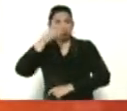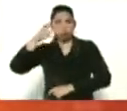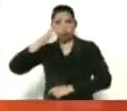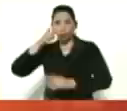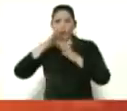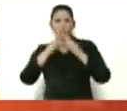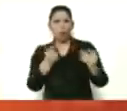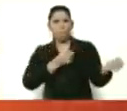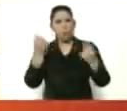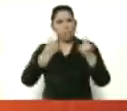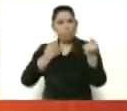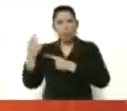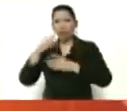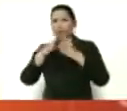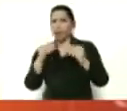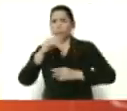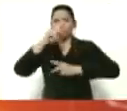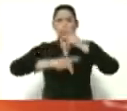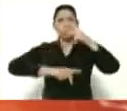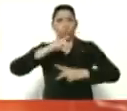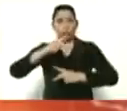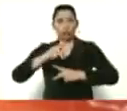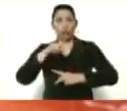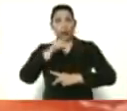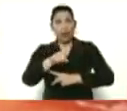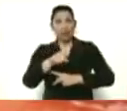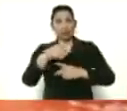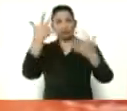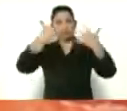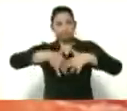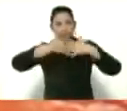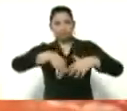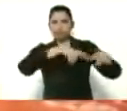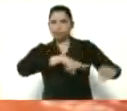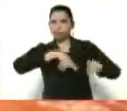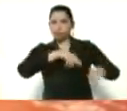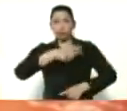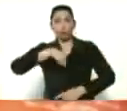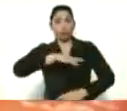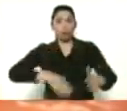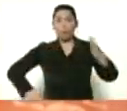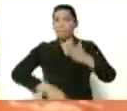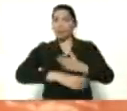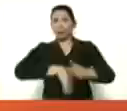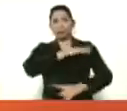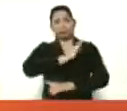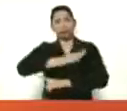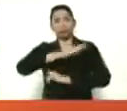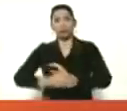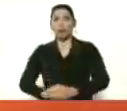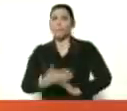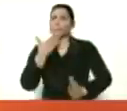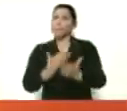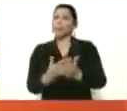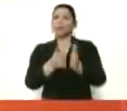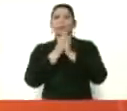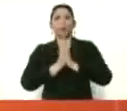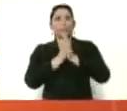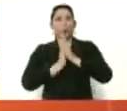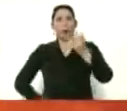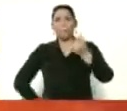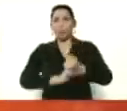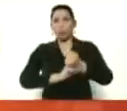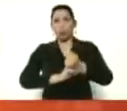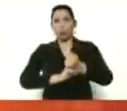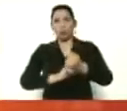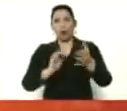los envíos, de todos los productos de estas agroindustrias, y vamos a apretar la mano. Yo le pido todo el apoyo a